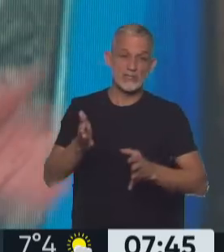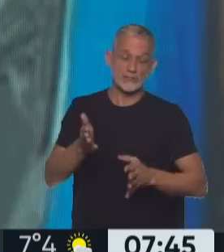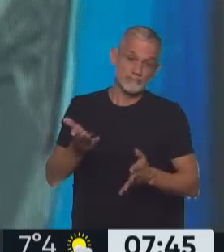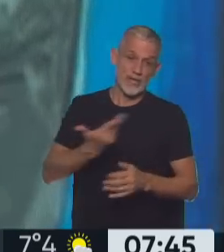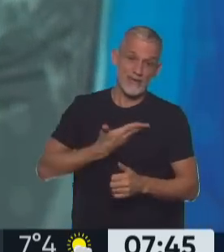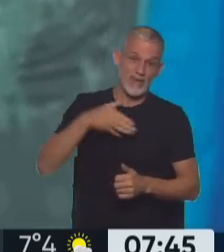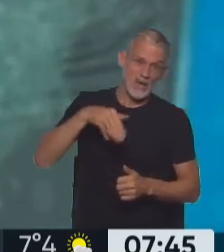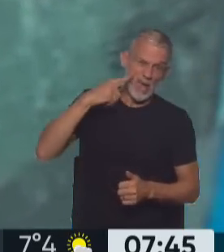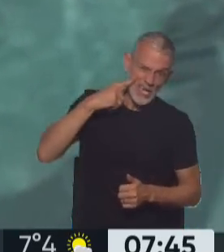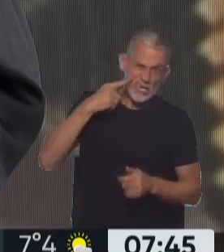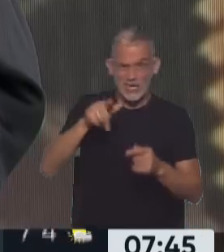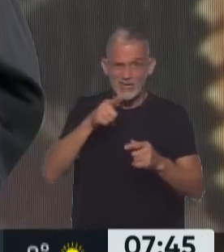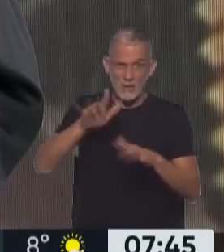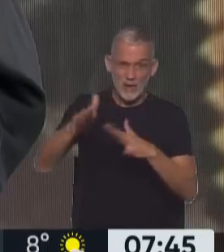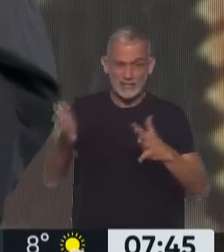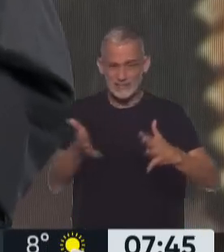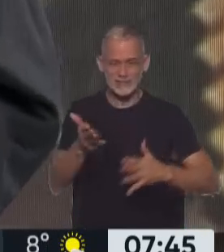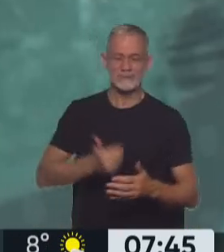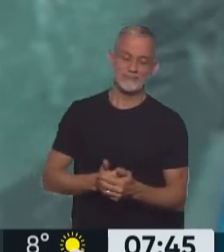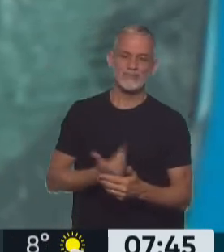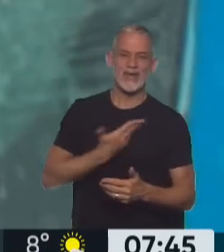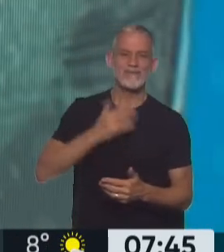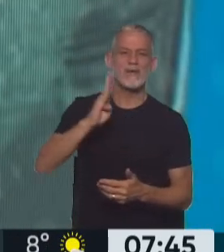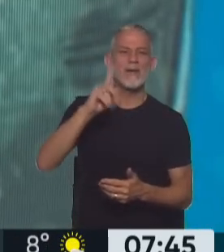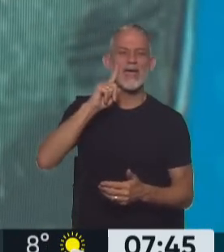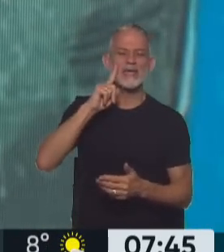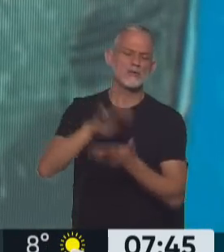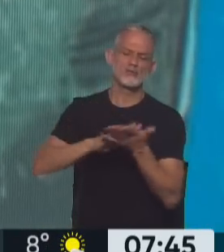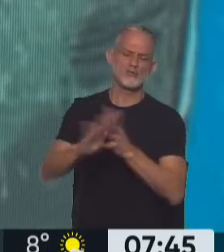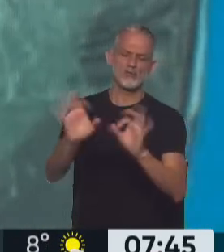FMI, ¿no? Seguramente. El FBI, exactamente. Y está todo arreglado. Gracias, Ale. Seguimos.